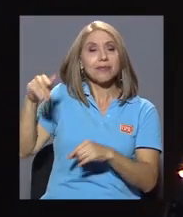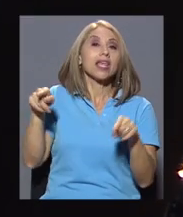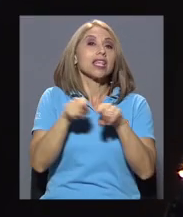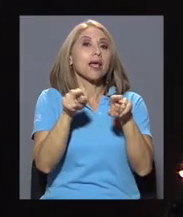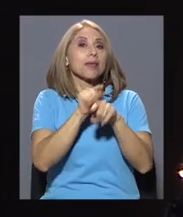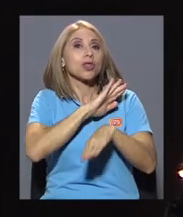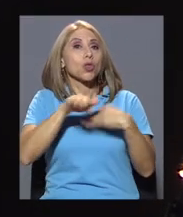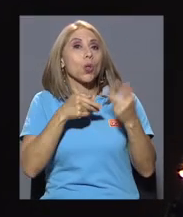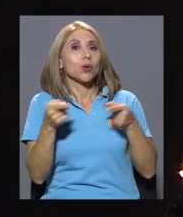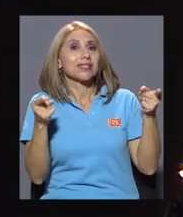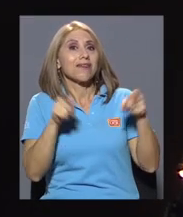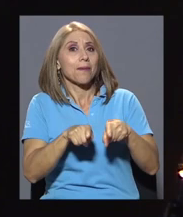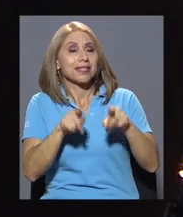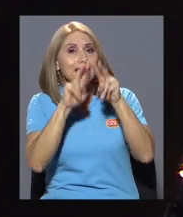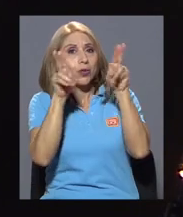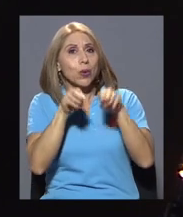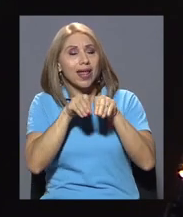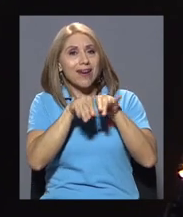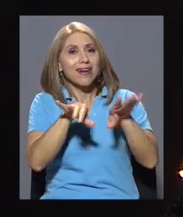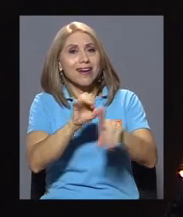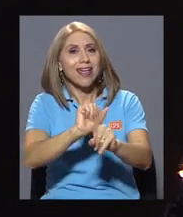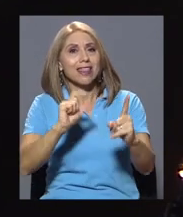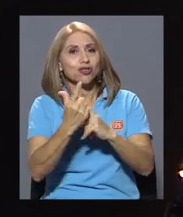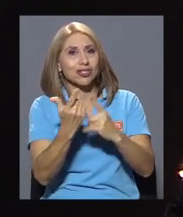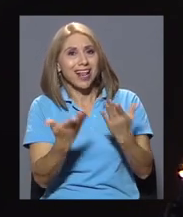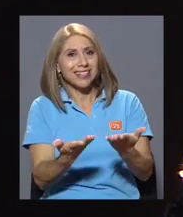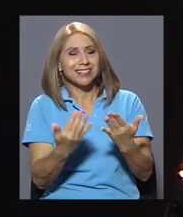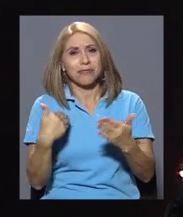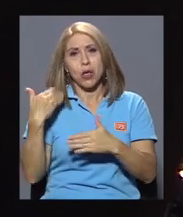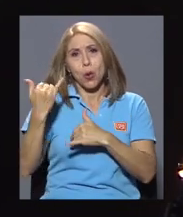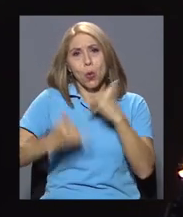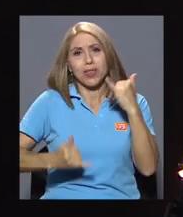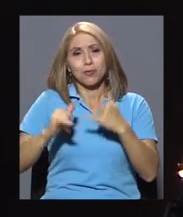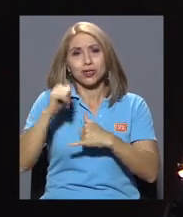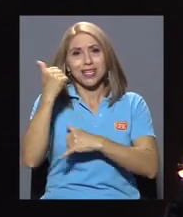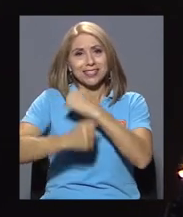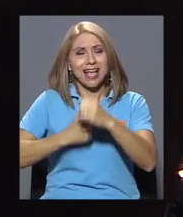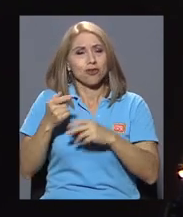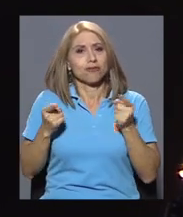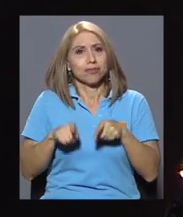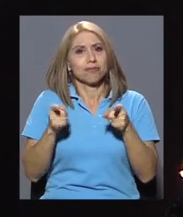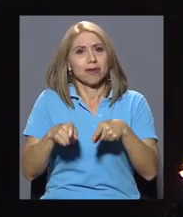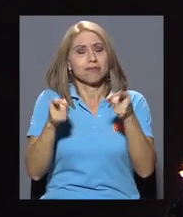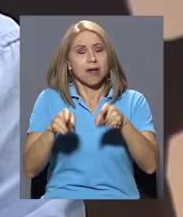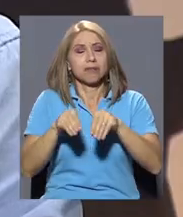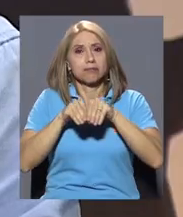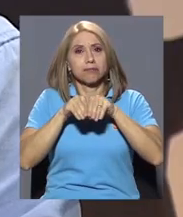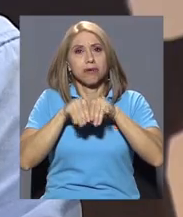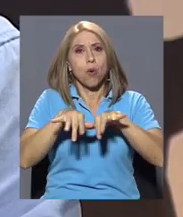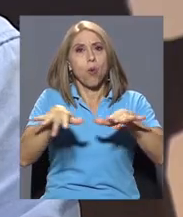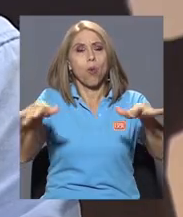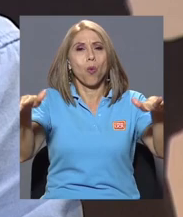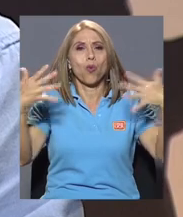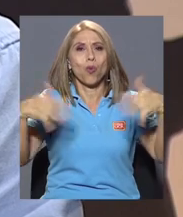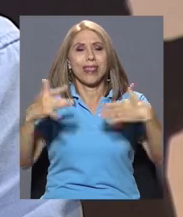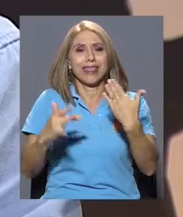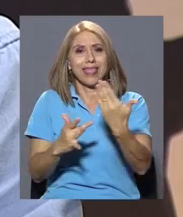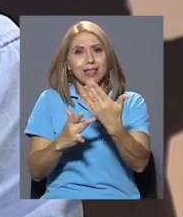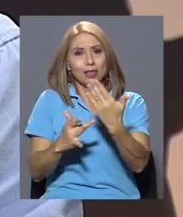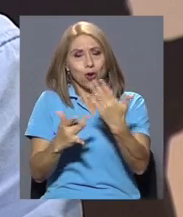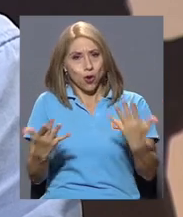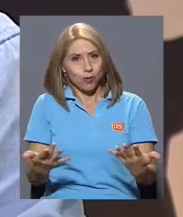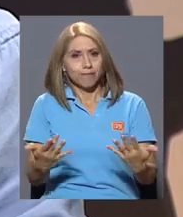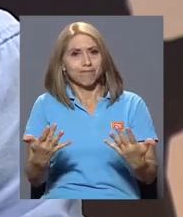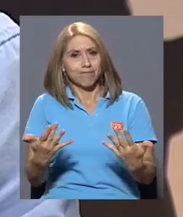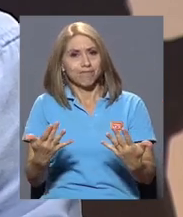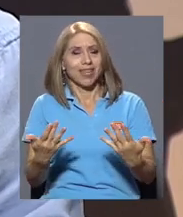pasando en ese momento en redes sociales y que ha venido sucediendo en los últimos 10 años ha habido una explosión un boom a y tecnológico